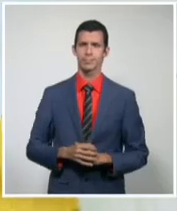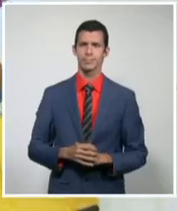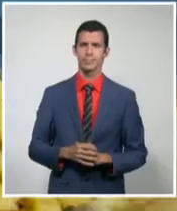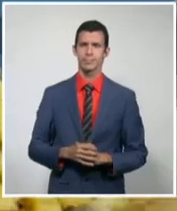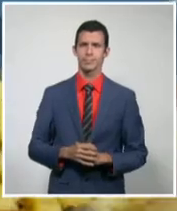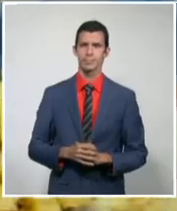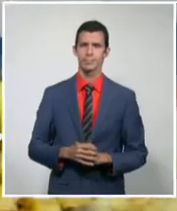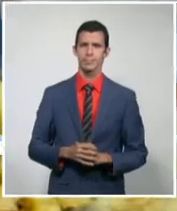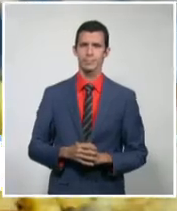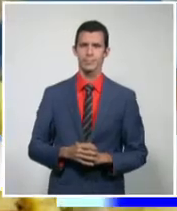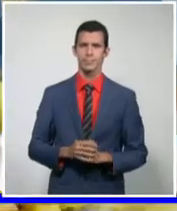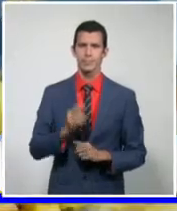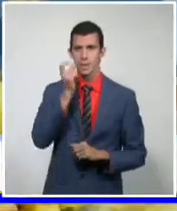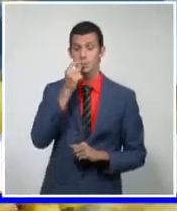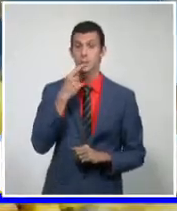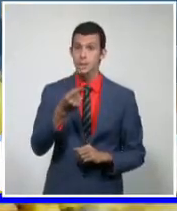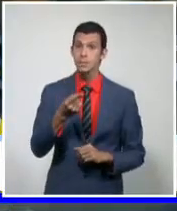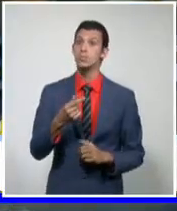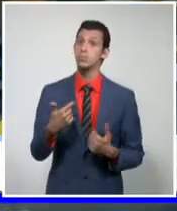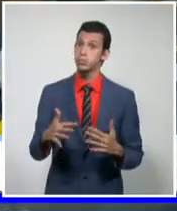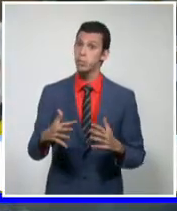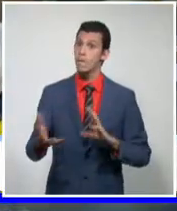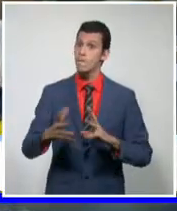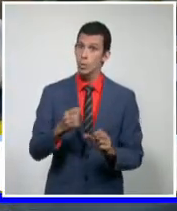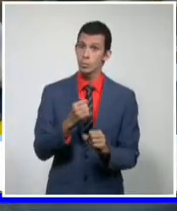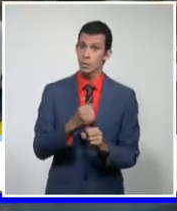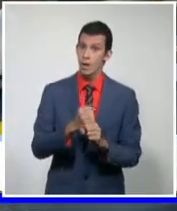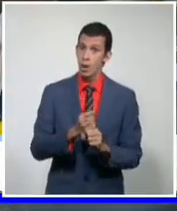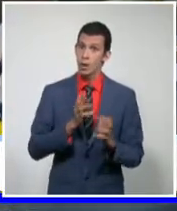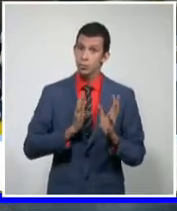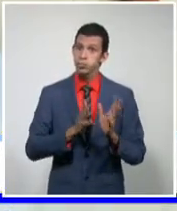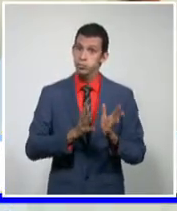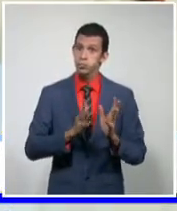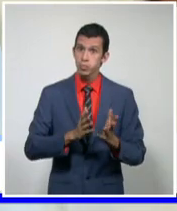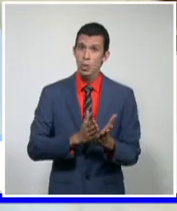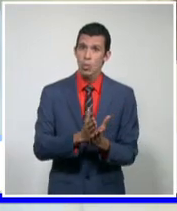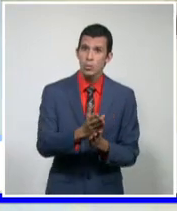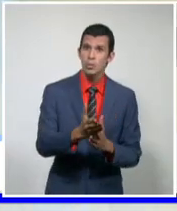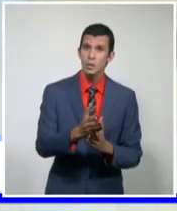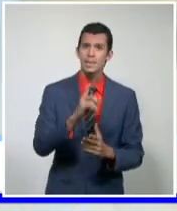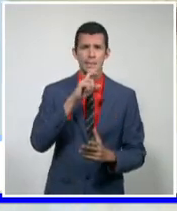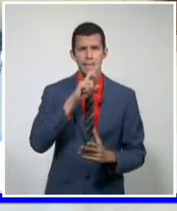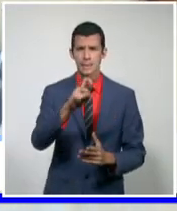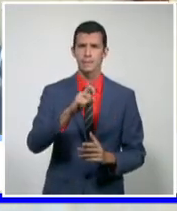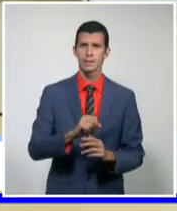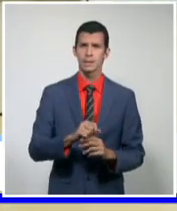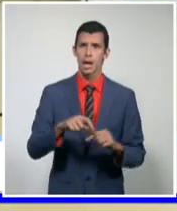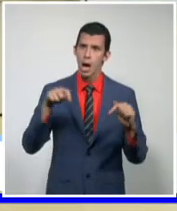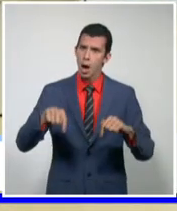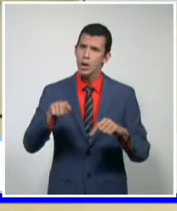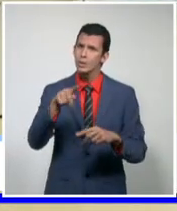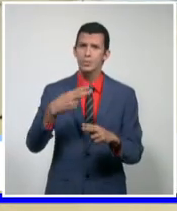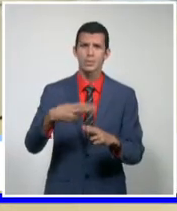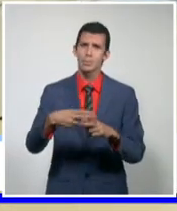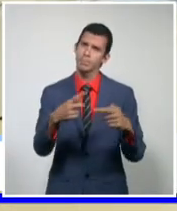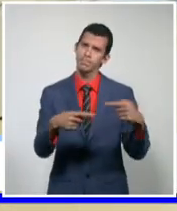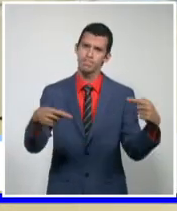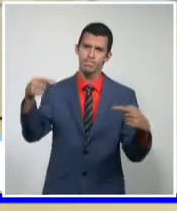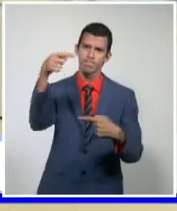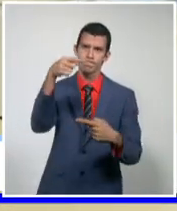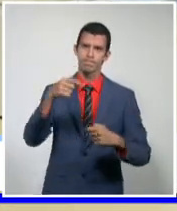mantener un ritmo del proceso tecnológico sin dificultad es la prioridad en estos momentos para el país. Aquí se trabaja a tiempo completo, donde se observa